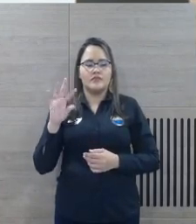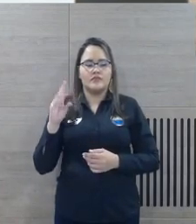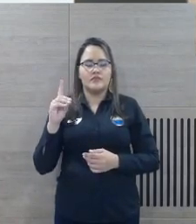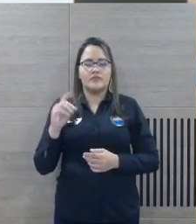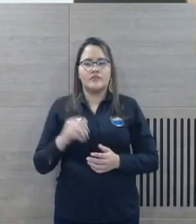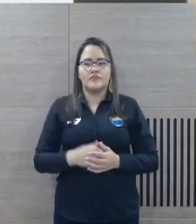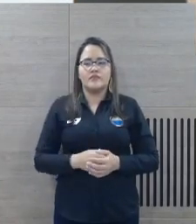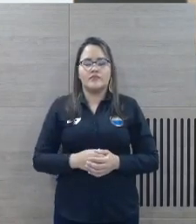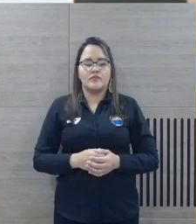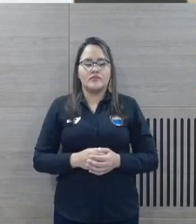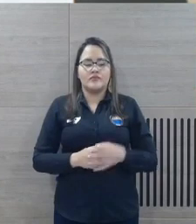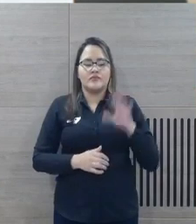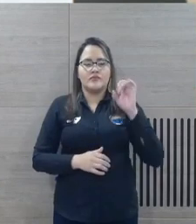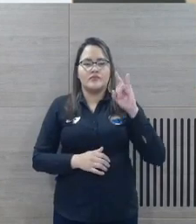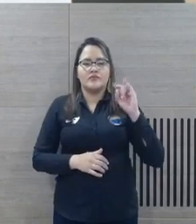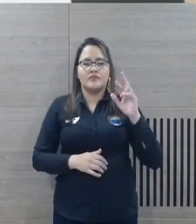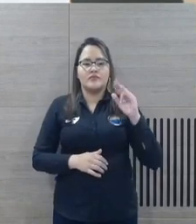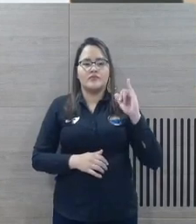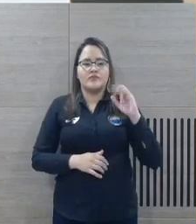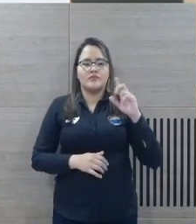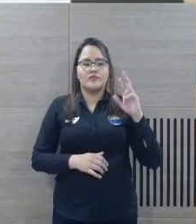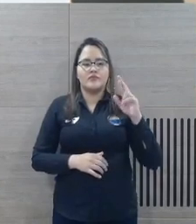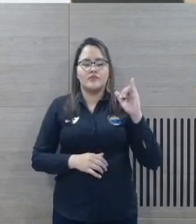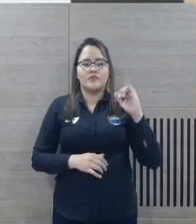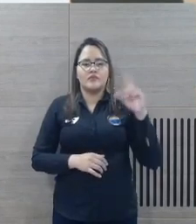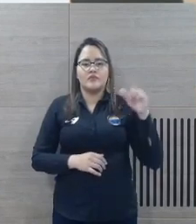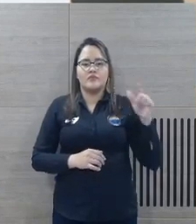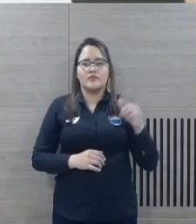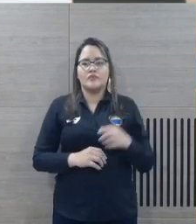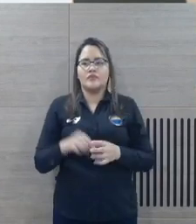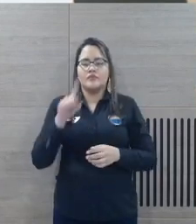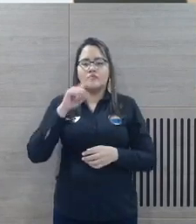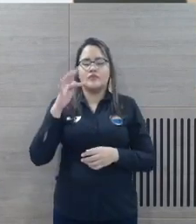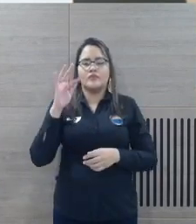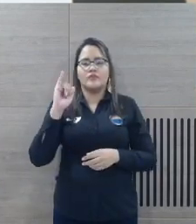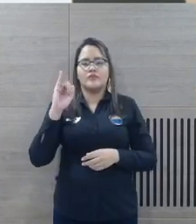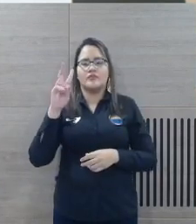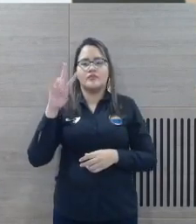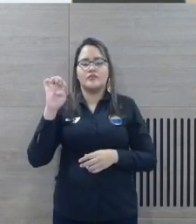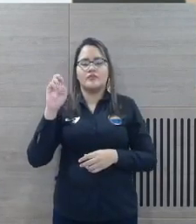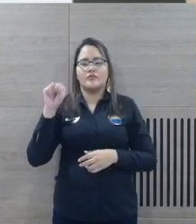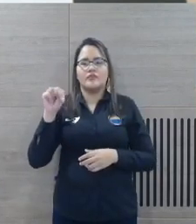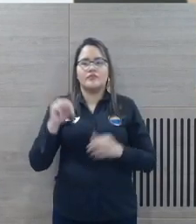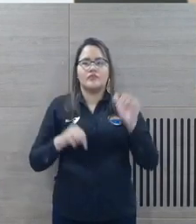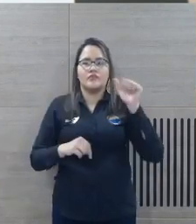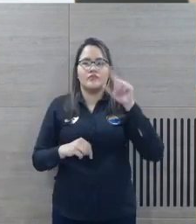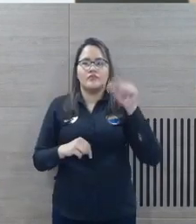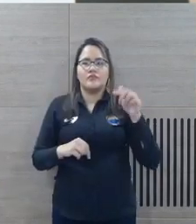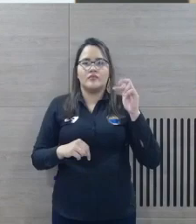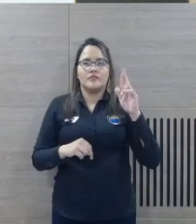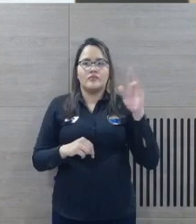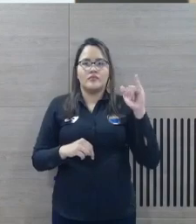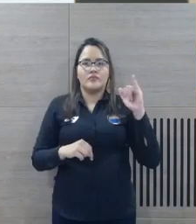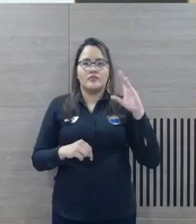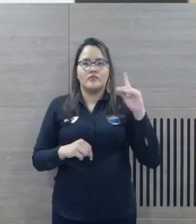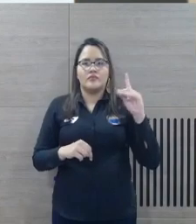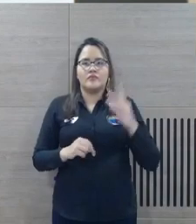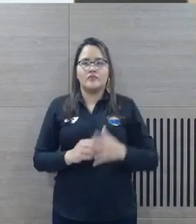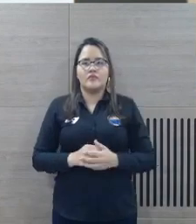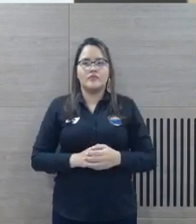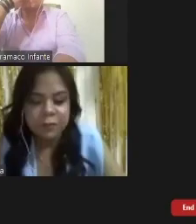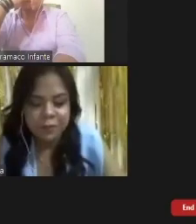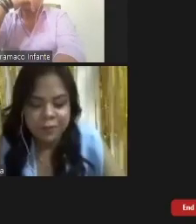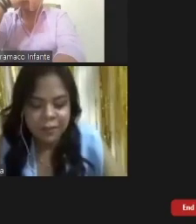Balanta Ledesma. Astrid Carolina Castro Reyes. Daniel Erazo Williams. Chamaira Tirlins